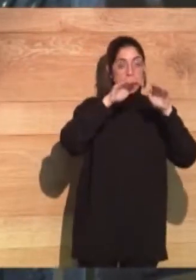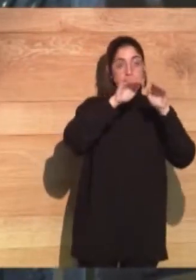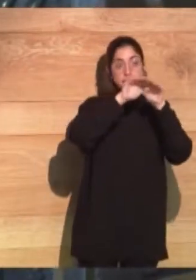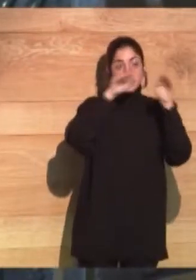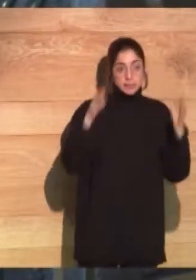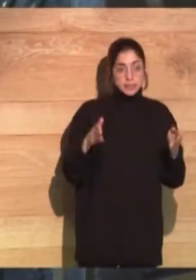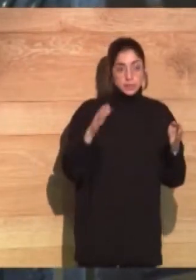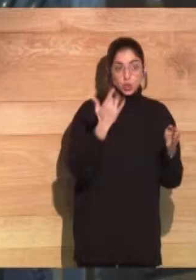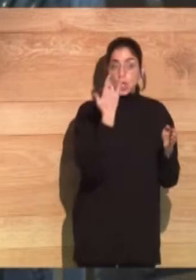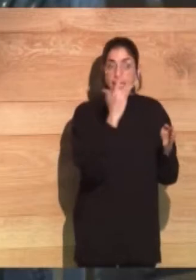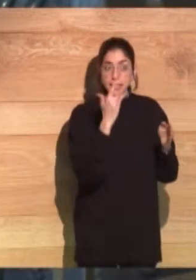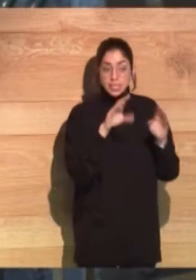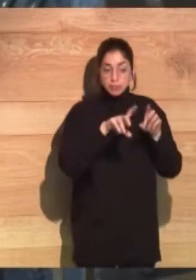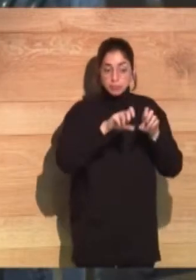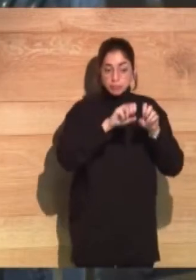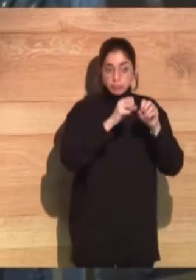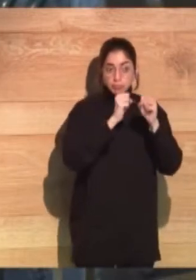forma de volver a